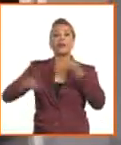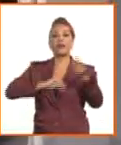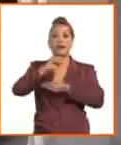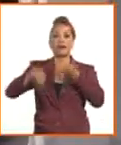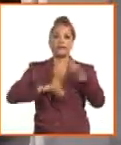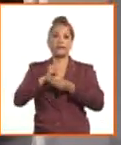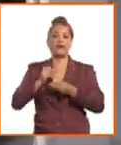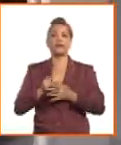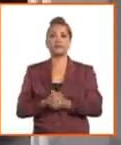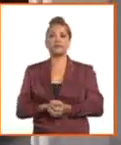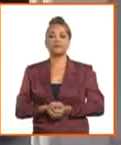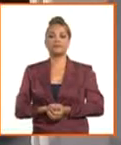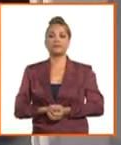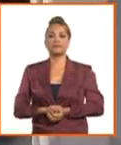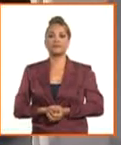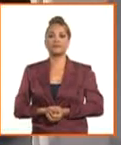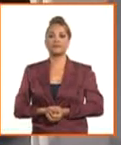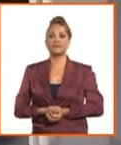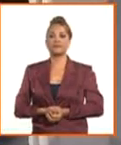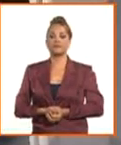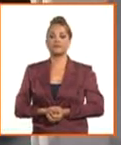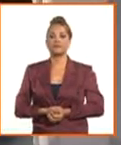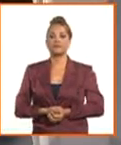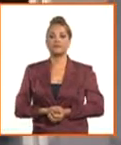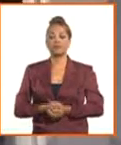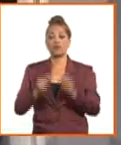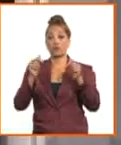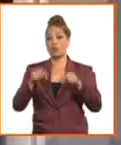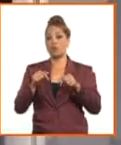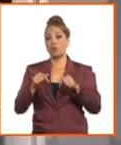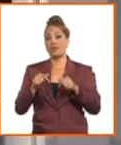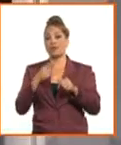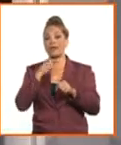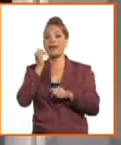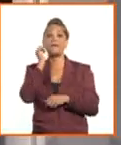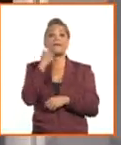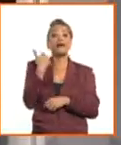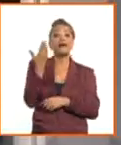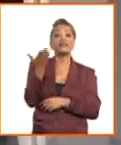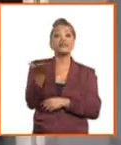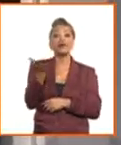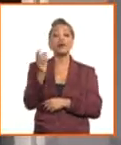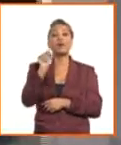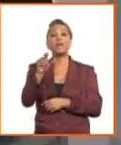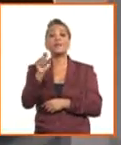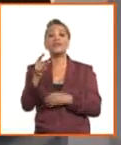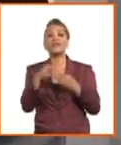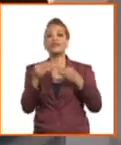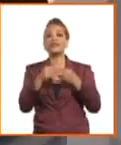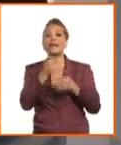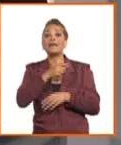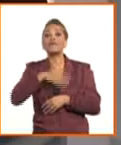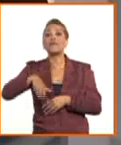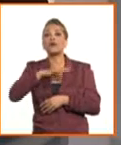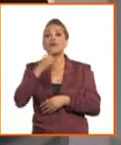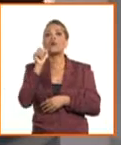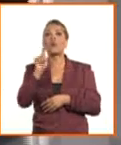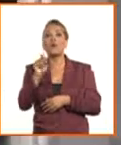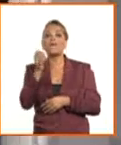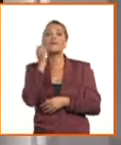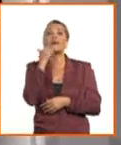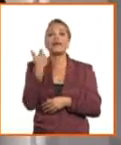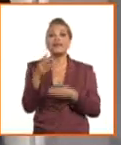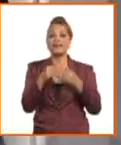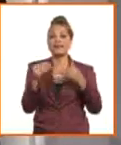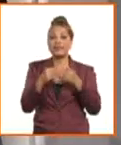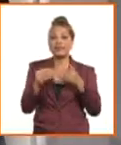ajustarse, voy a explicarlo ahora. Hoy hay una demanda de compra de divisas por nuestra población, porque hay un consumo interno en divisas en el país.